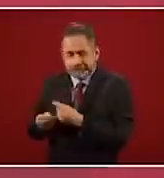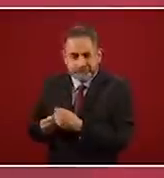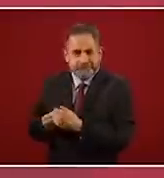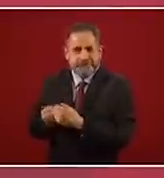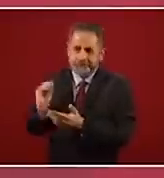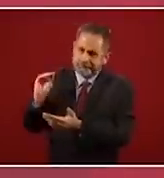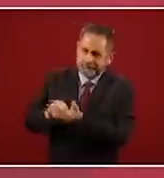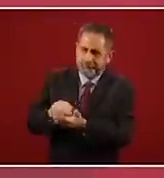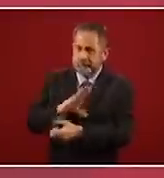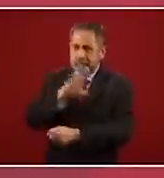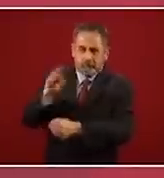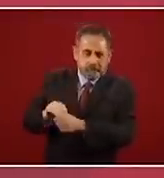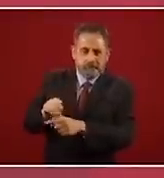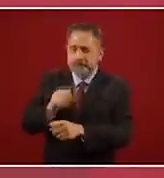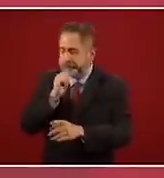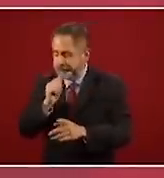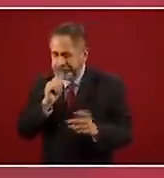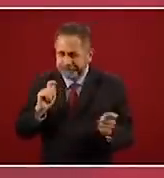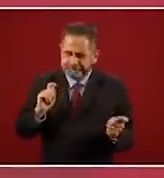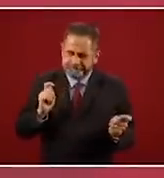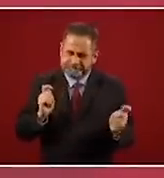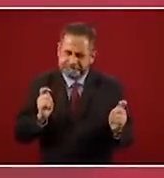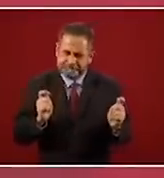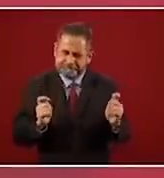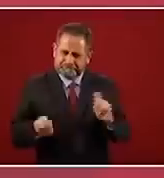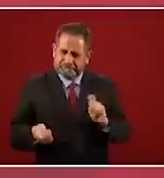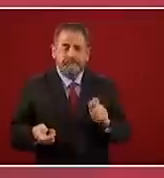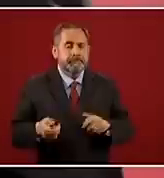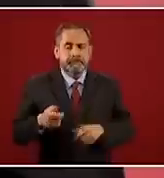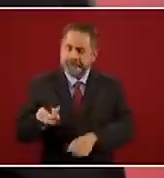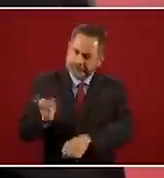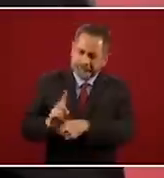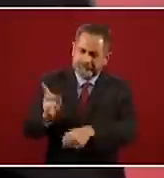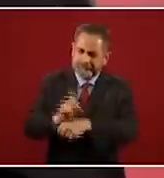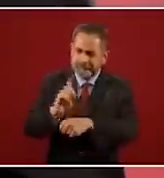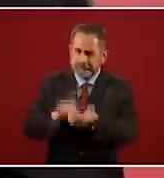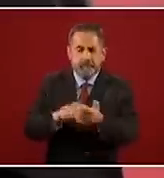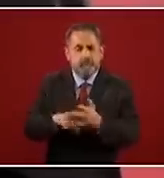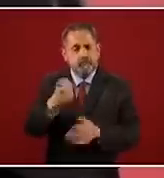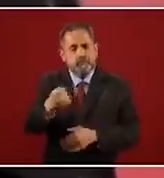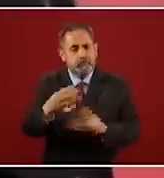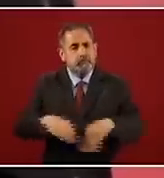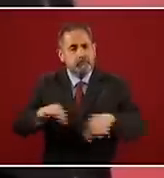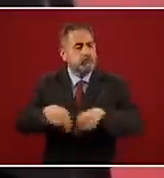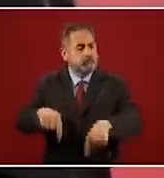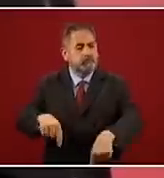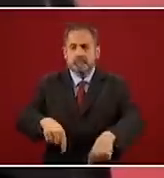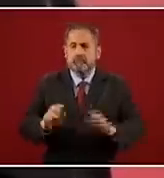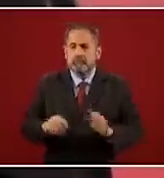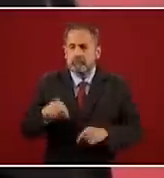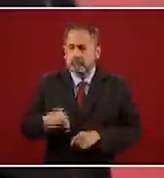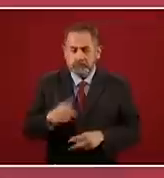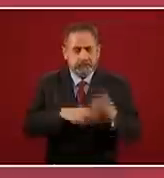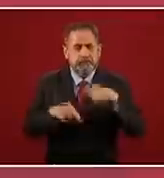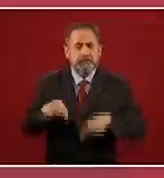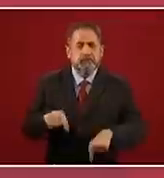acaba del todo de nacer. Entonces hay que estar todos los días, por eso es muy importante estar